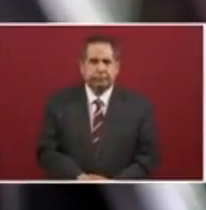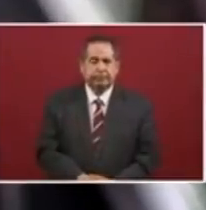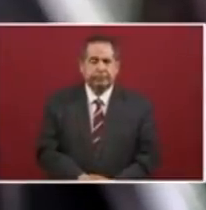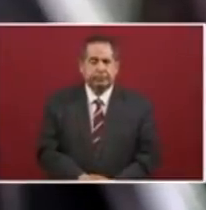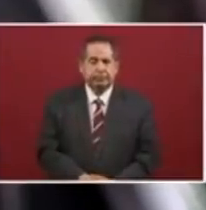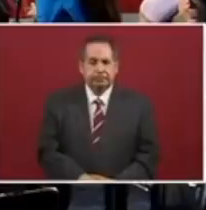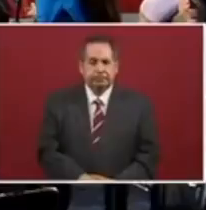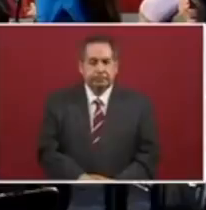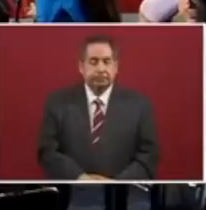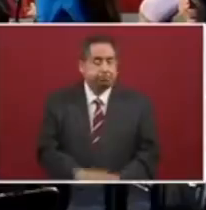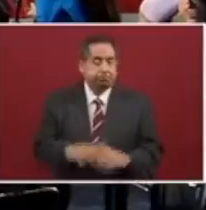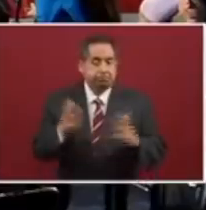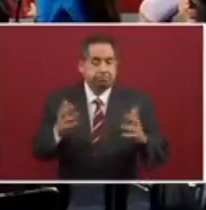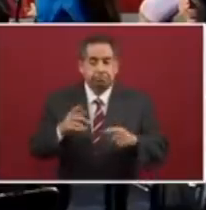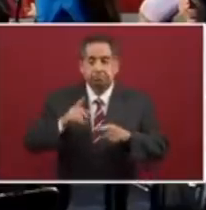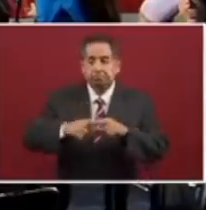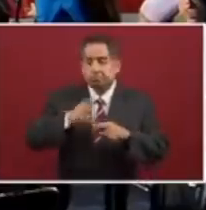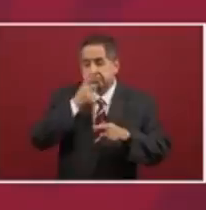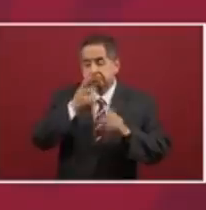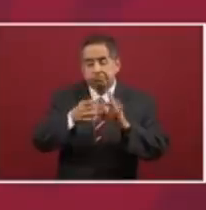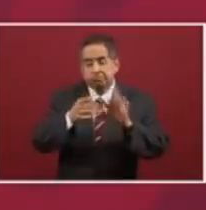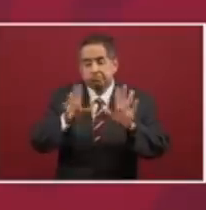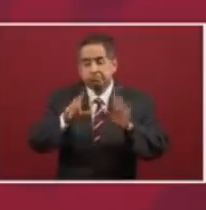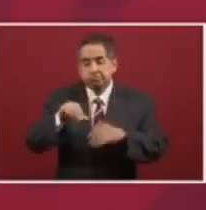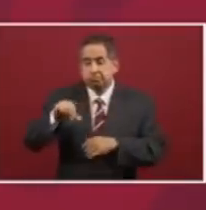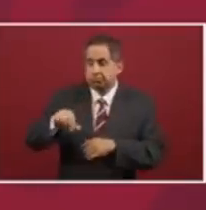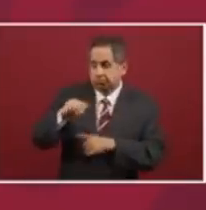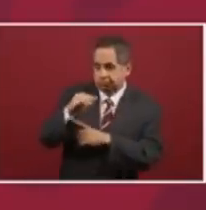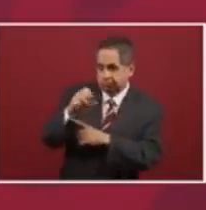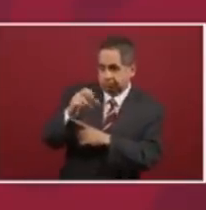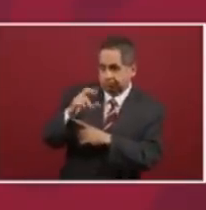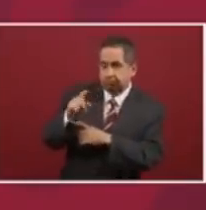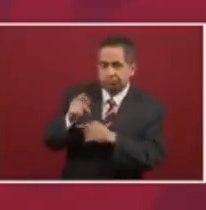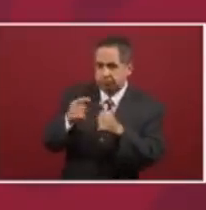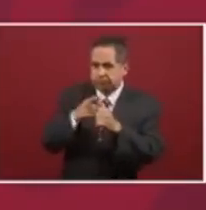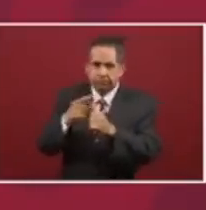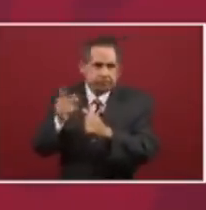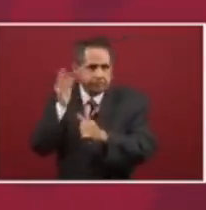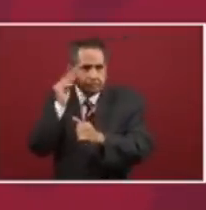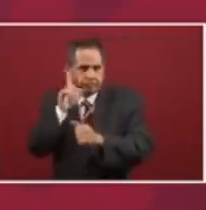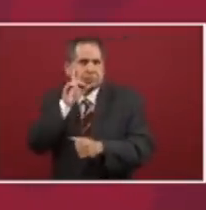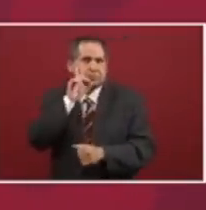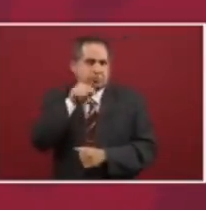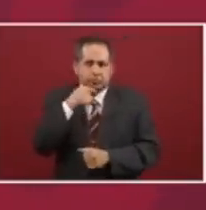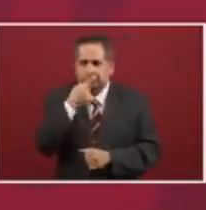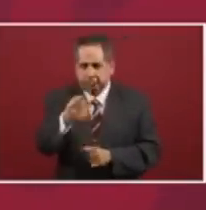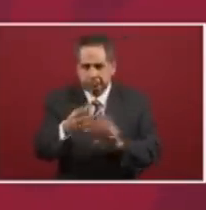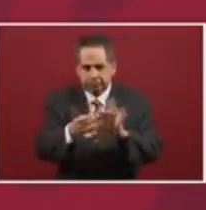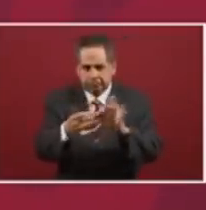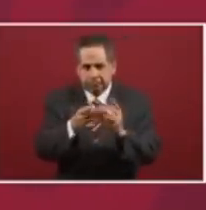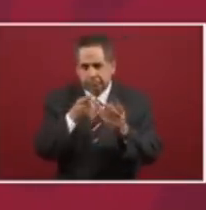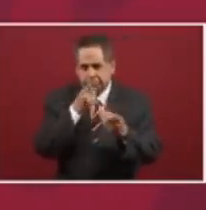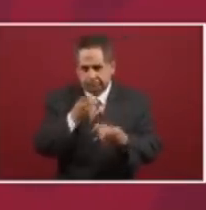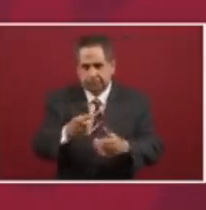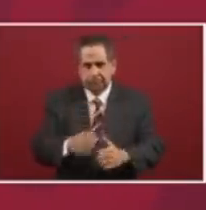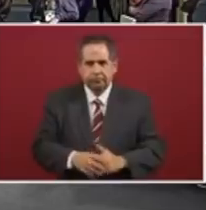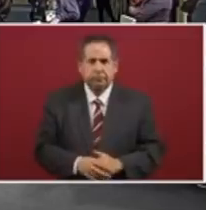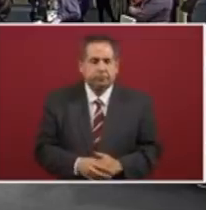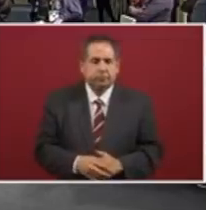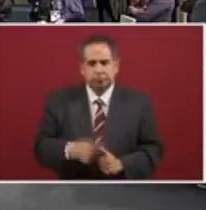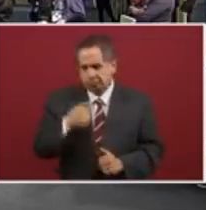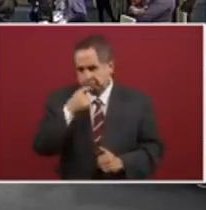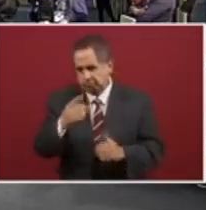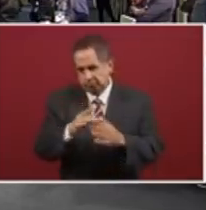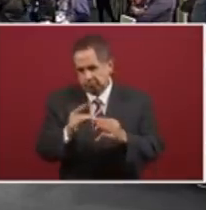pues no sé que haya dicho hoy en marcelo voy a escuchar mañana si quieren les este les